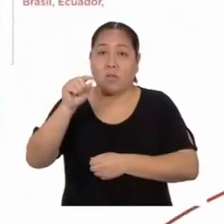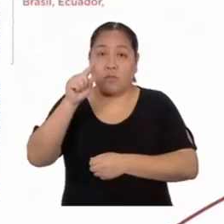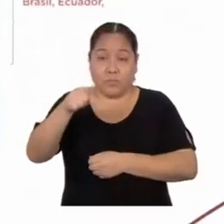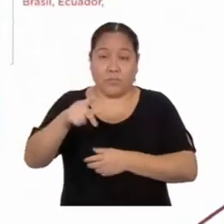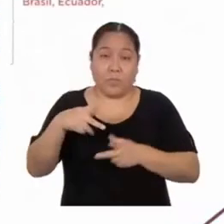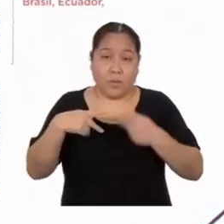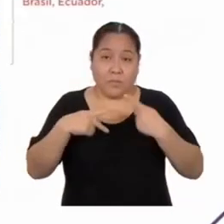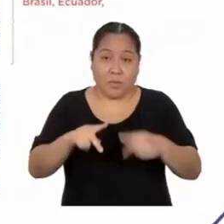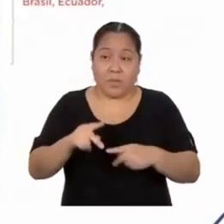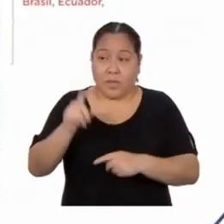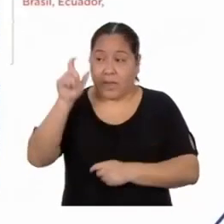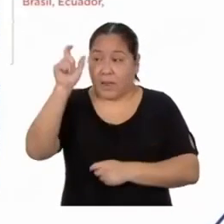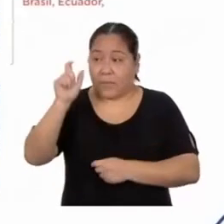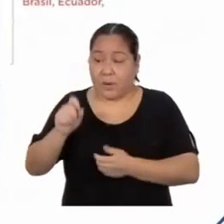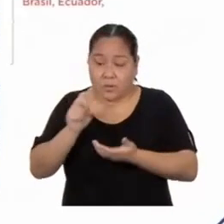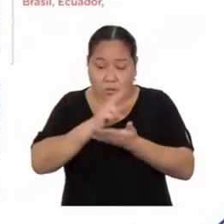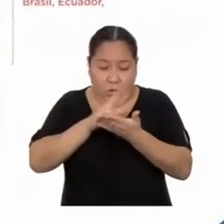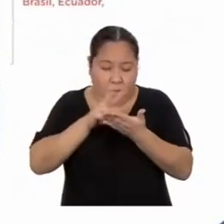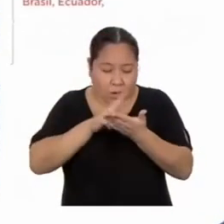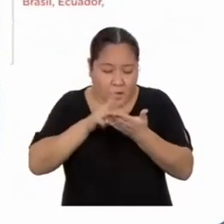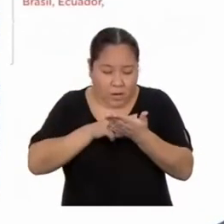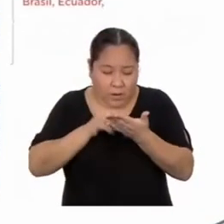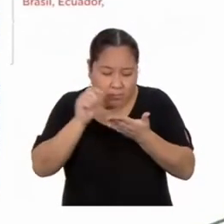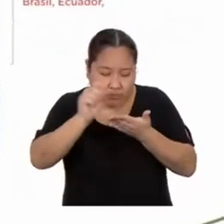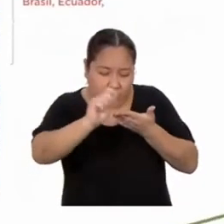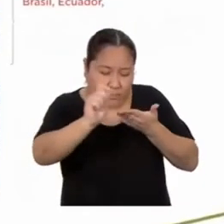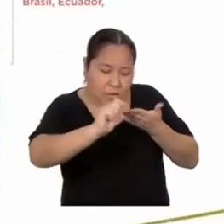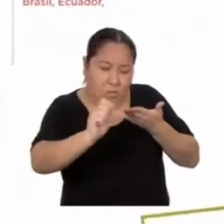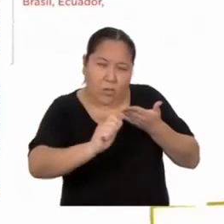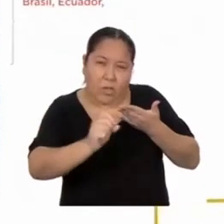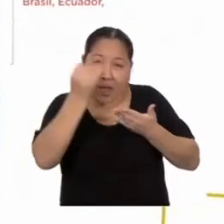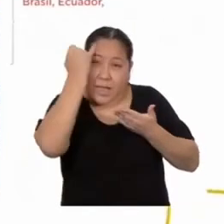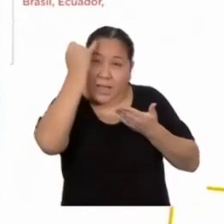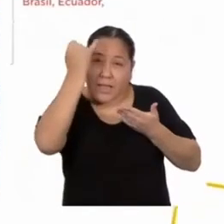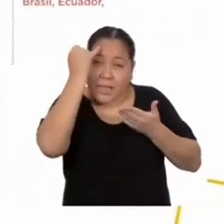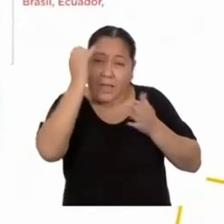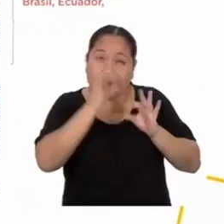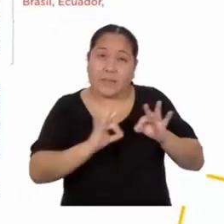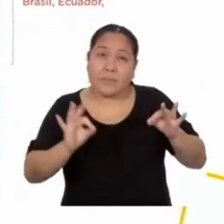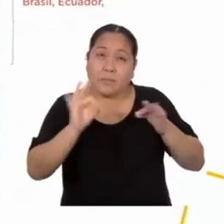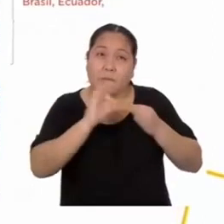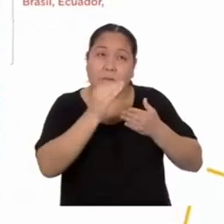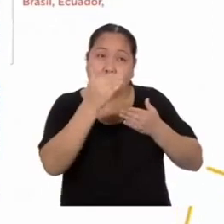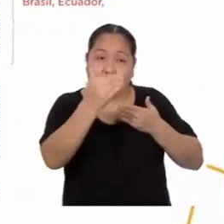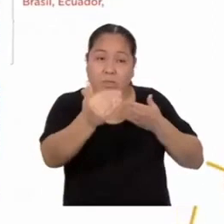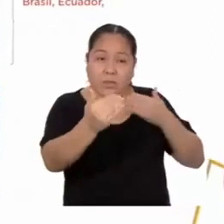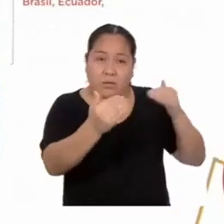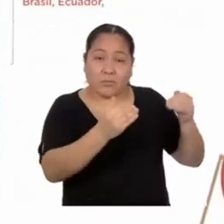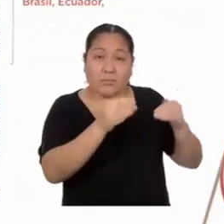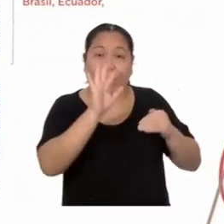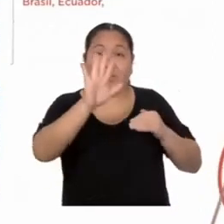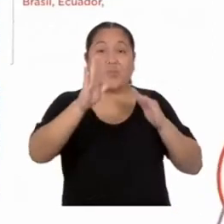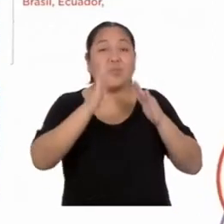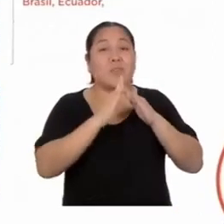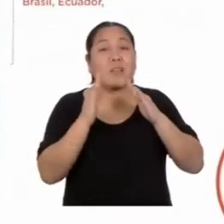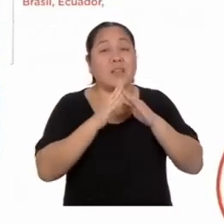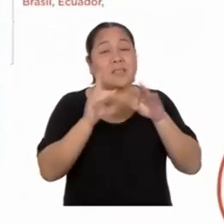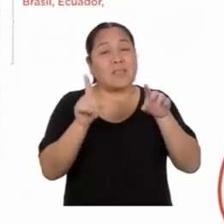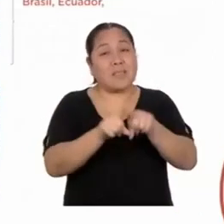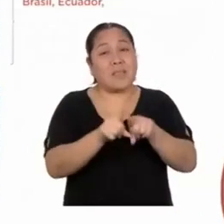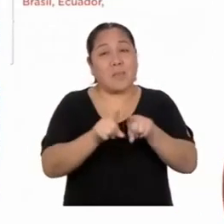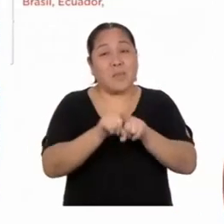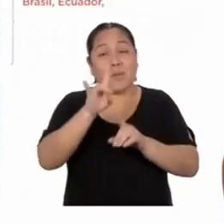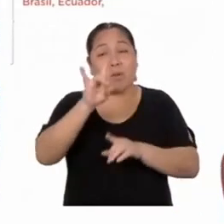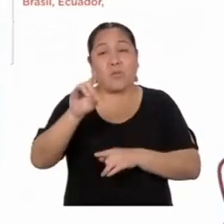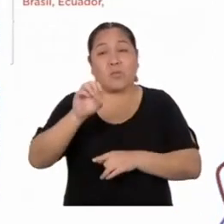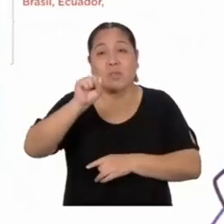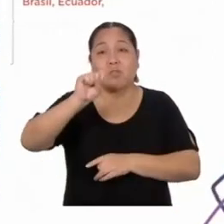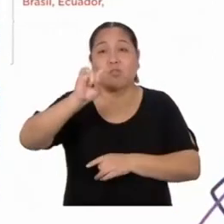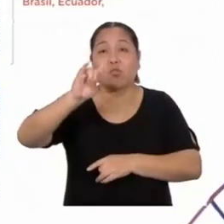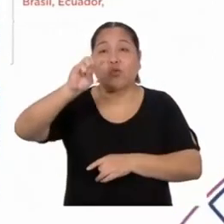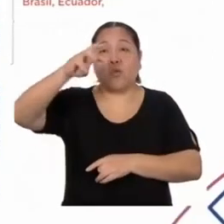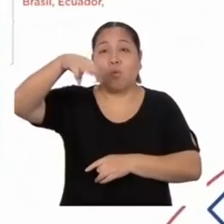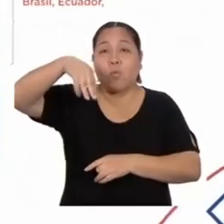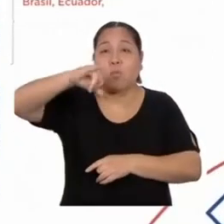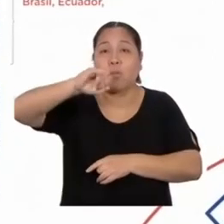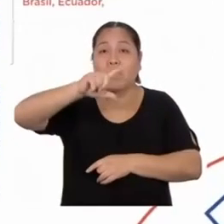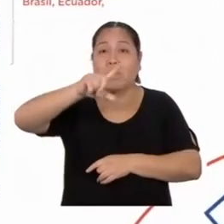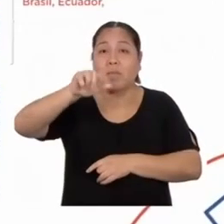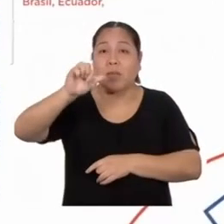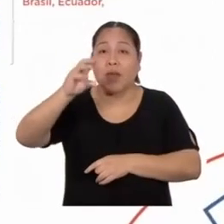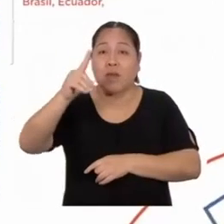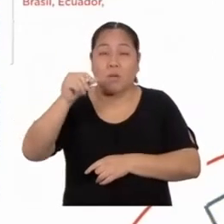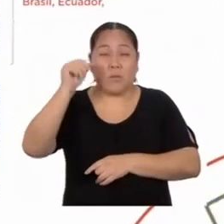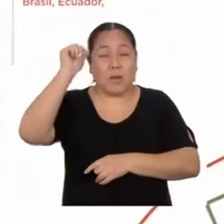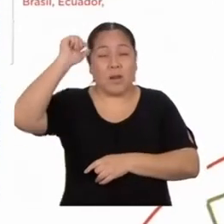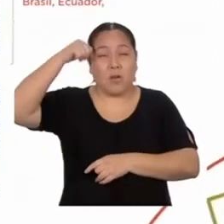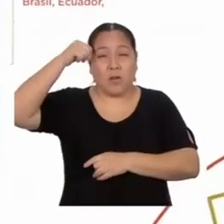las ideas más resaltantes al costado de los párrafos. Ustedes en casa también pueden utilizar el sumillado para ayudarse a recordar